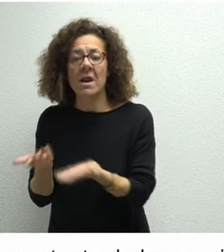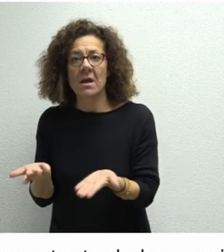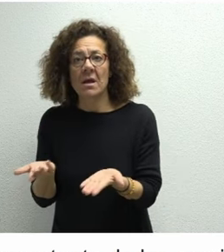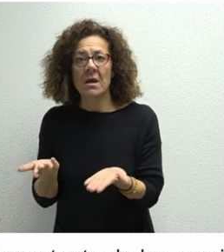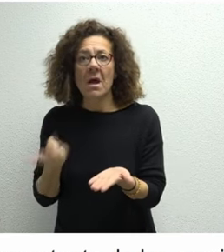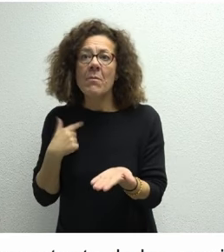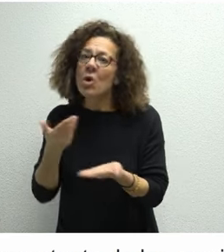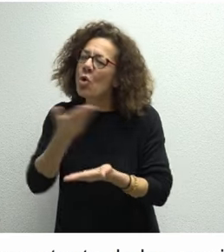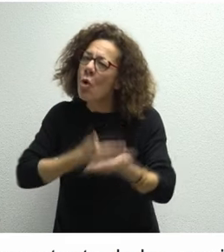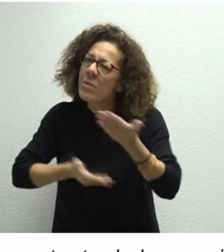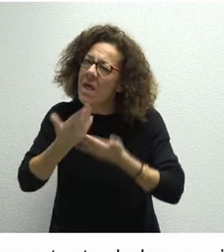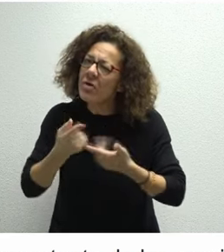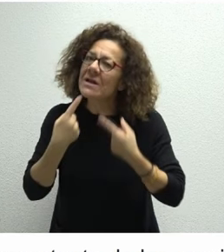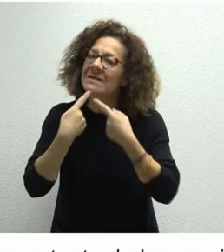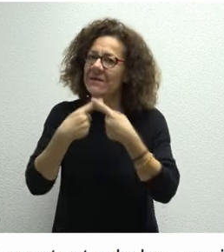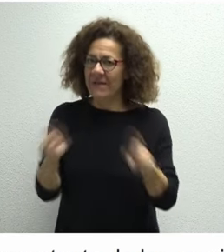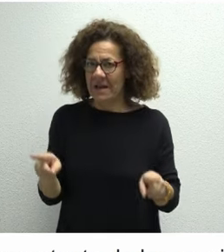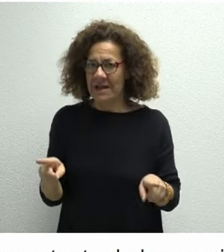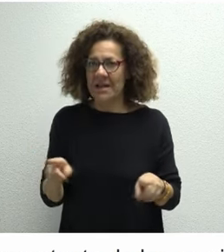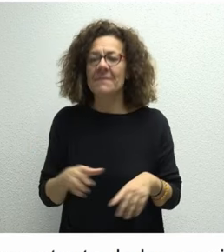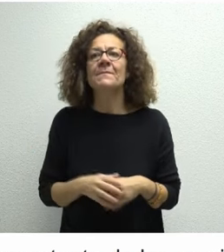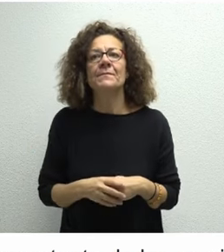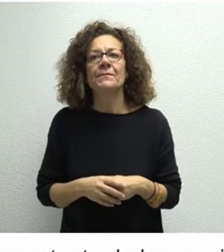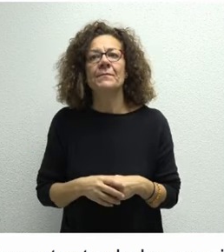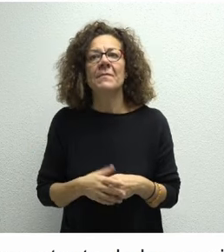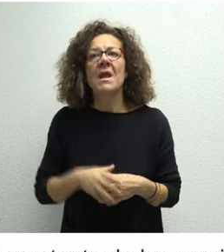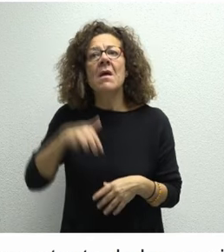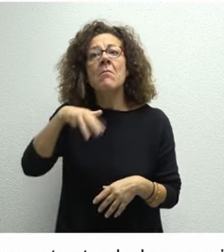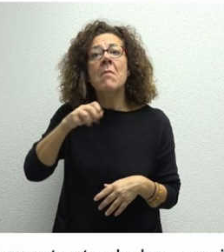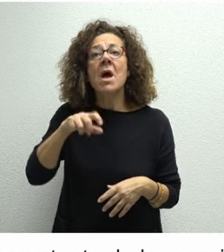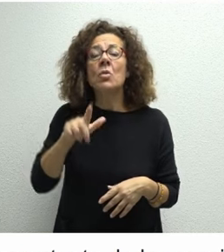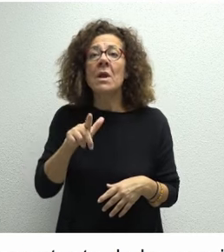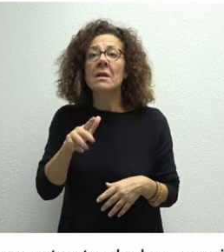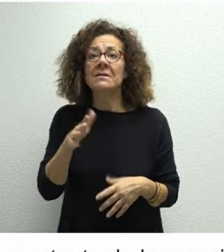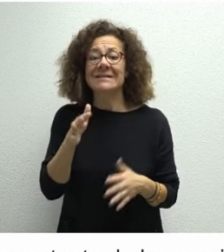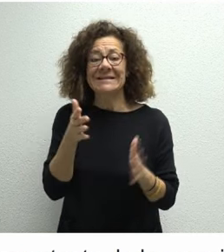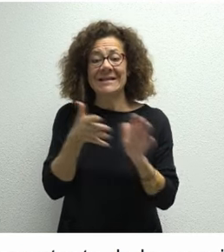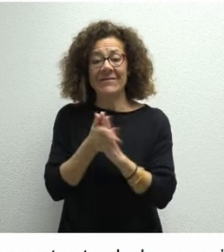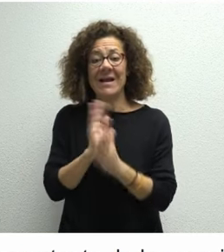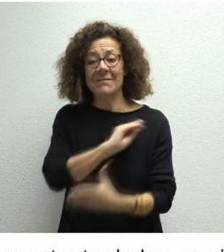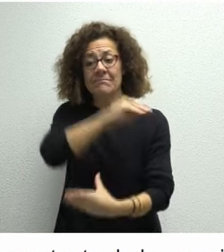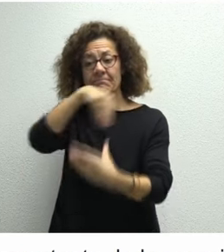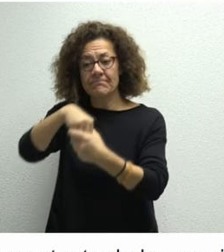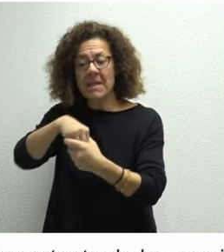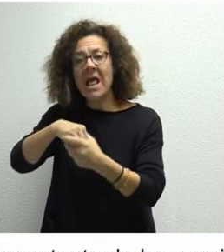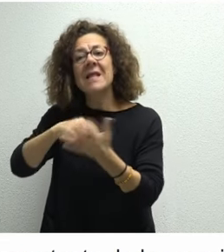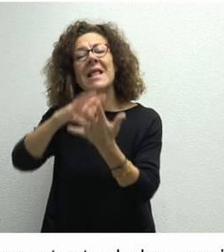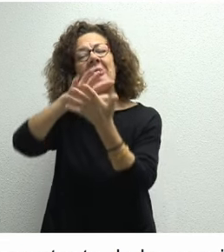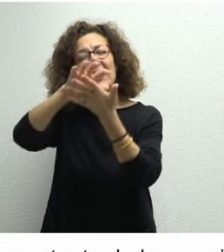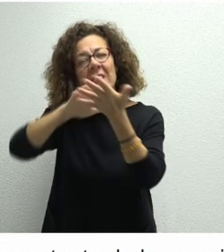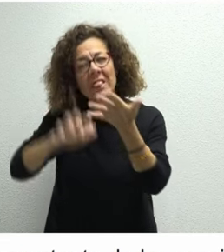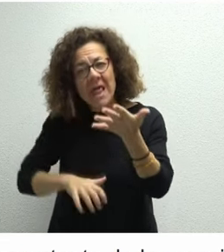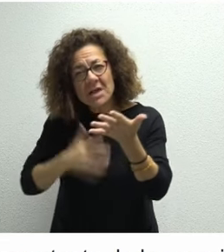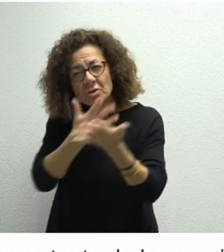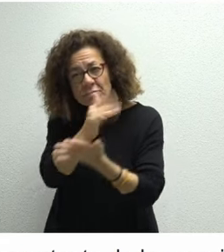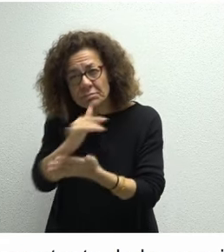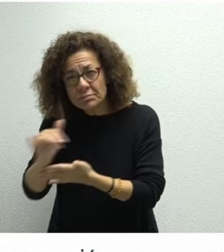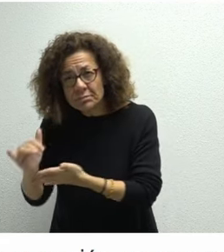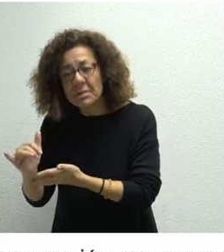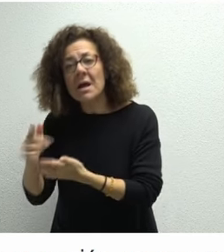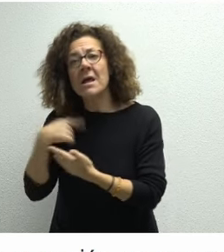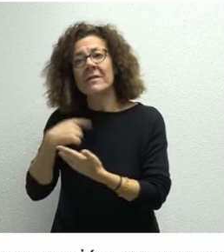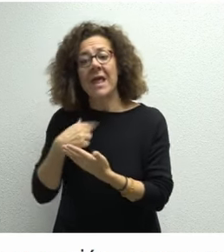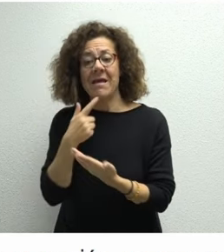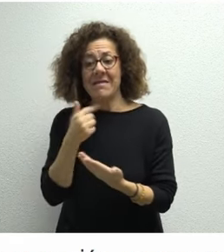la cooperación yo hago esa división vale eh Manuel pasaría en este caso a formar parte del censo que ha explicado mati como